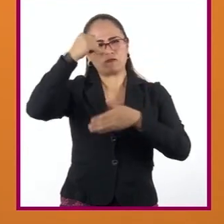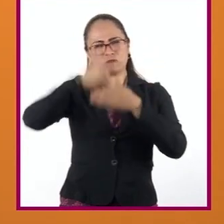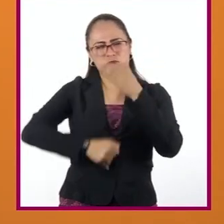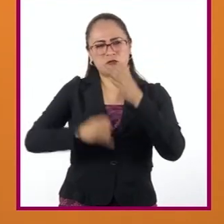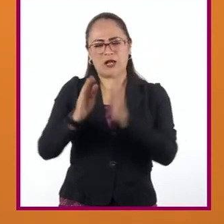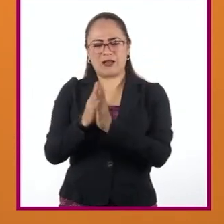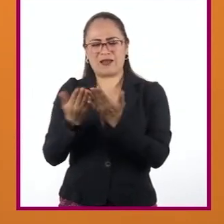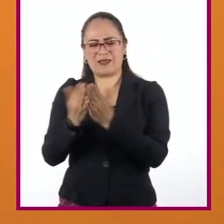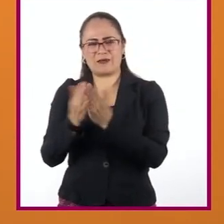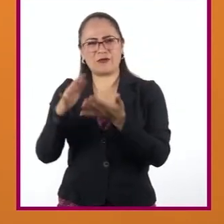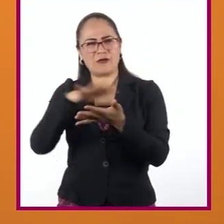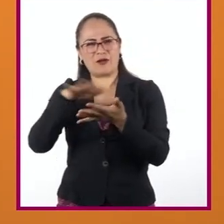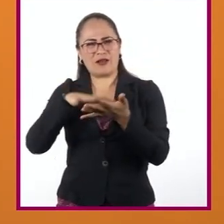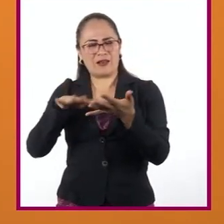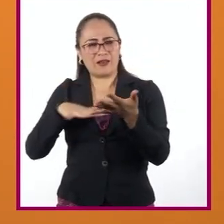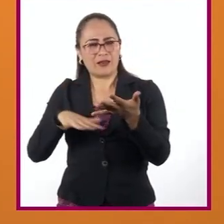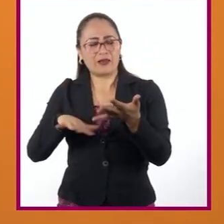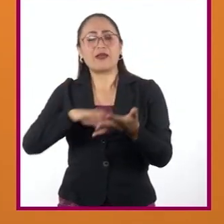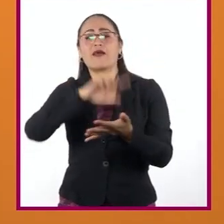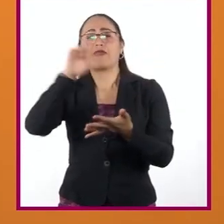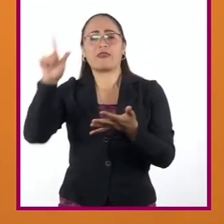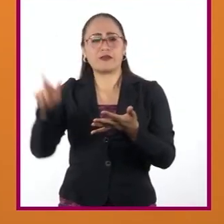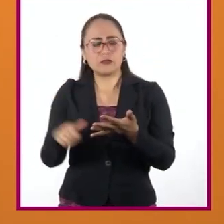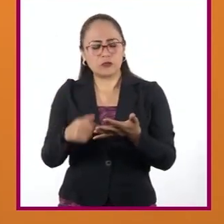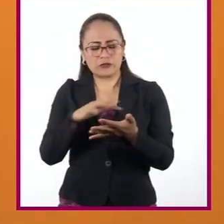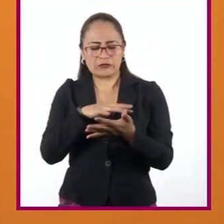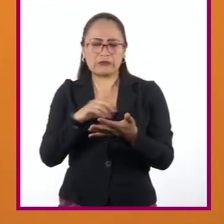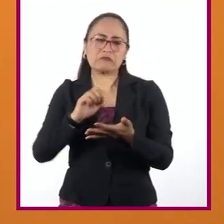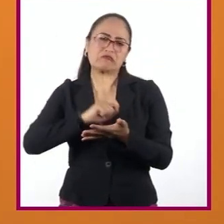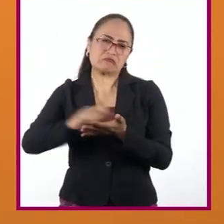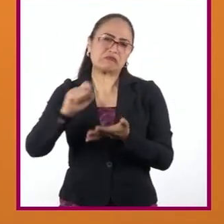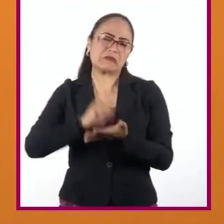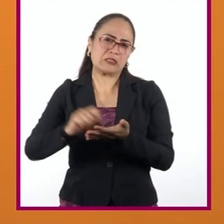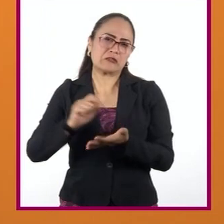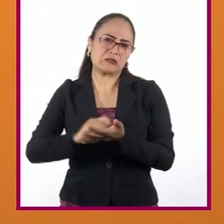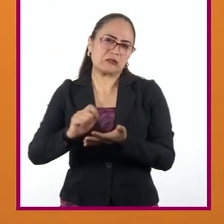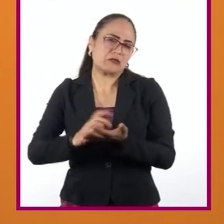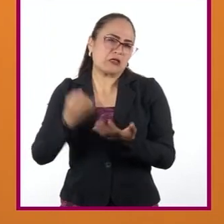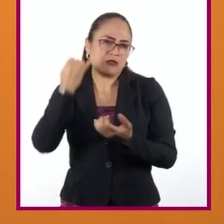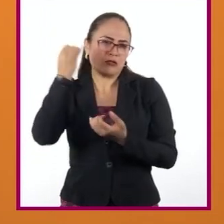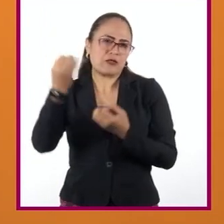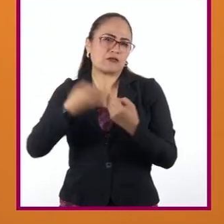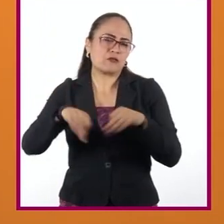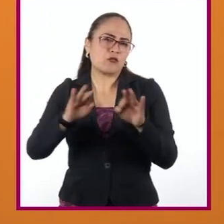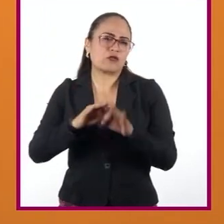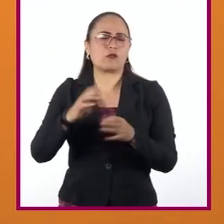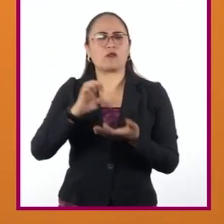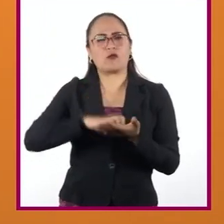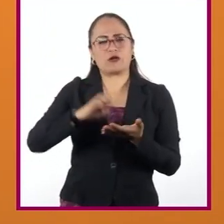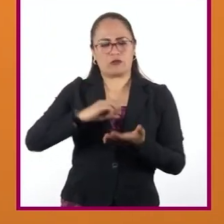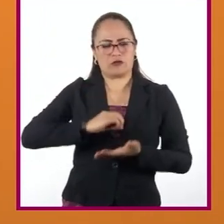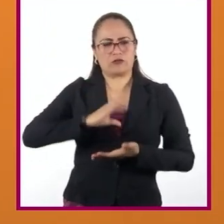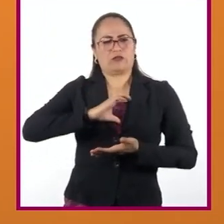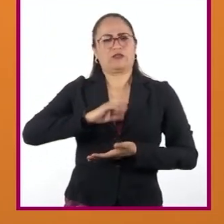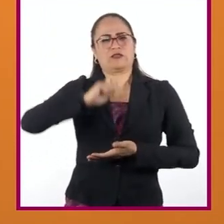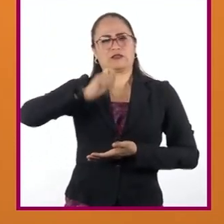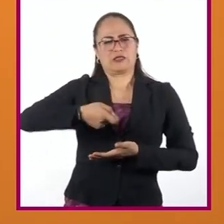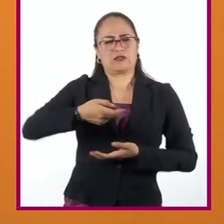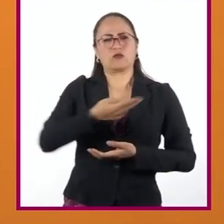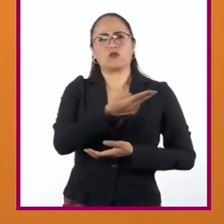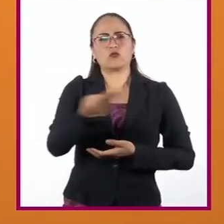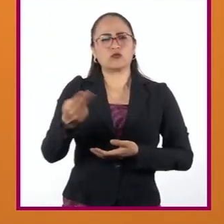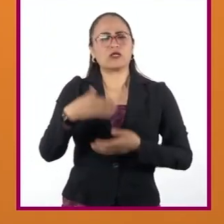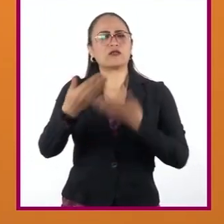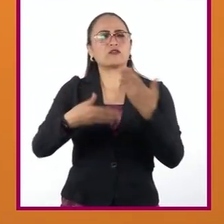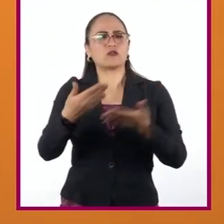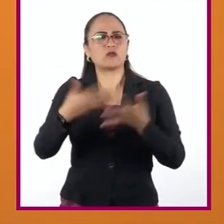libro de texto. Más tarde podrán definir y describir algo sobre qué es la dignidad y cómo la aplican consigo